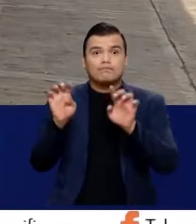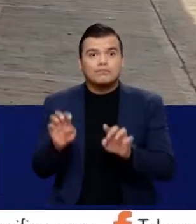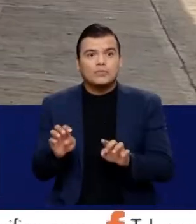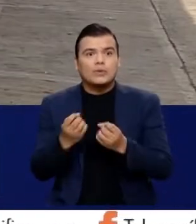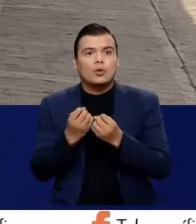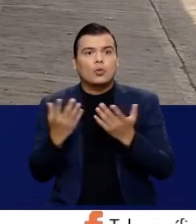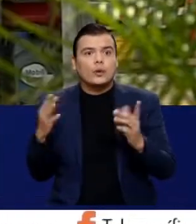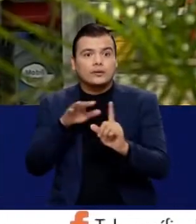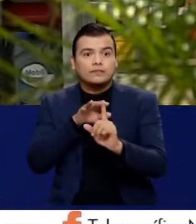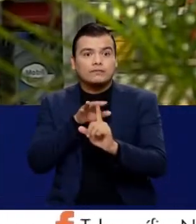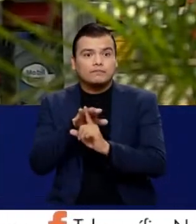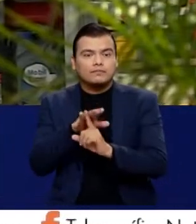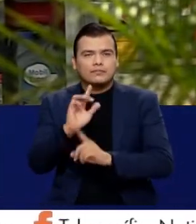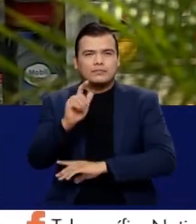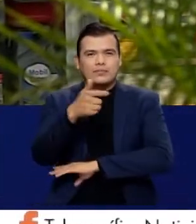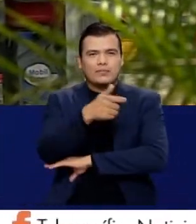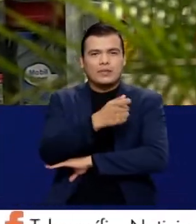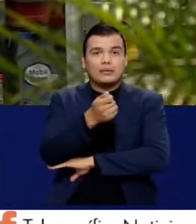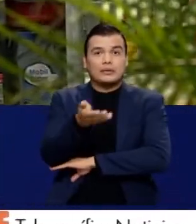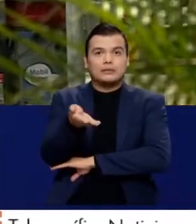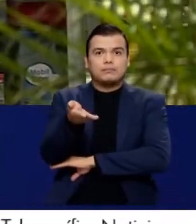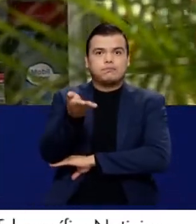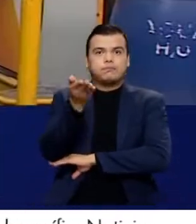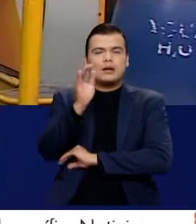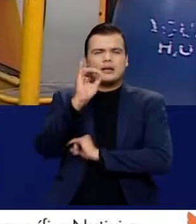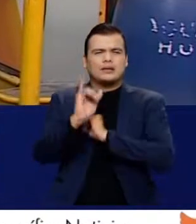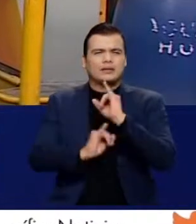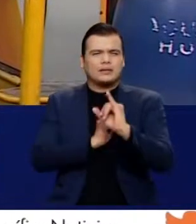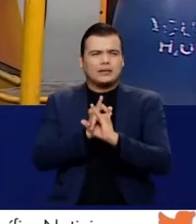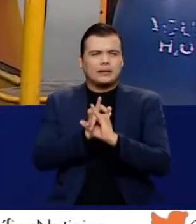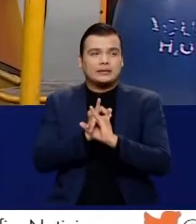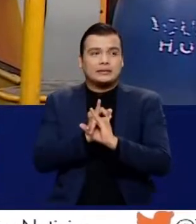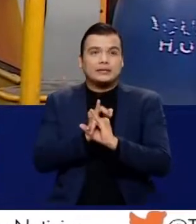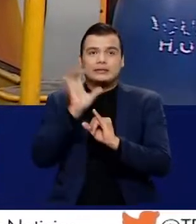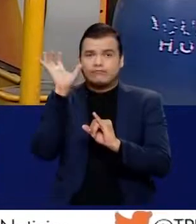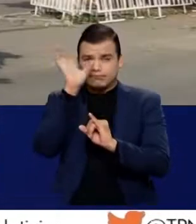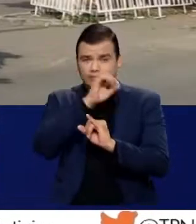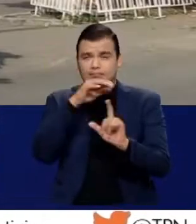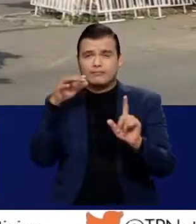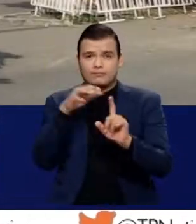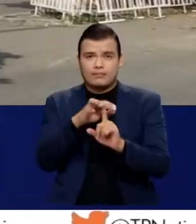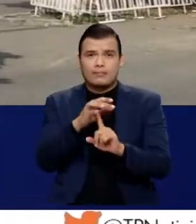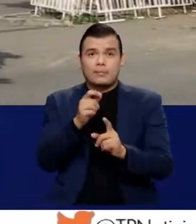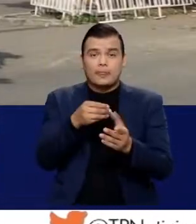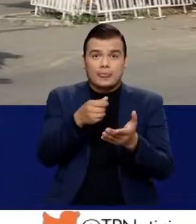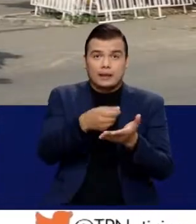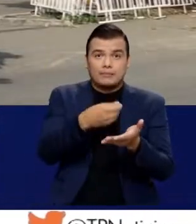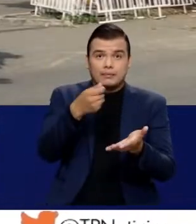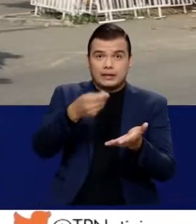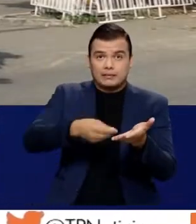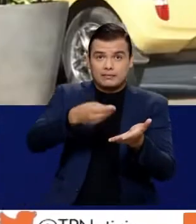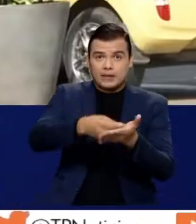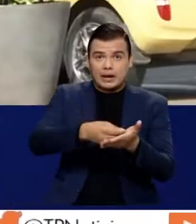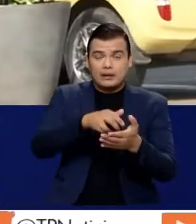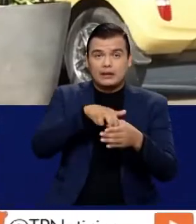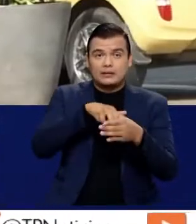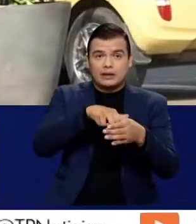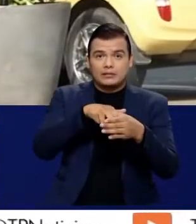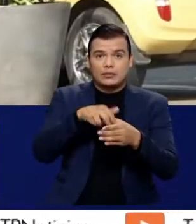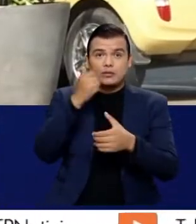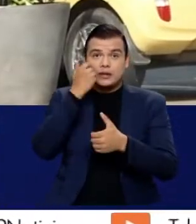el petróleo ya empezó a subir sus precios en los mercados internacionales situación que se verá reflejada en el valor de la gasolina y el transporte de suministros